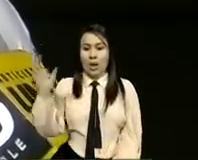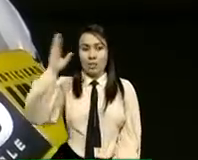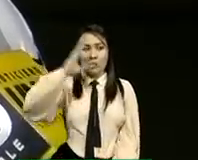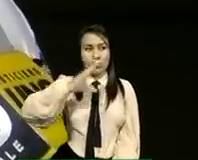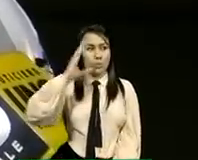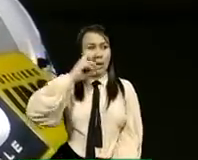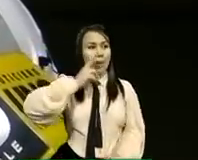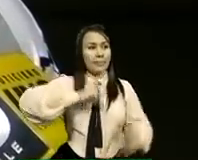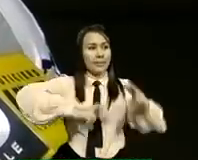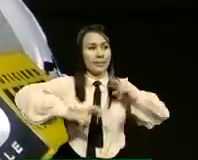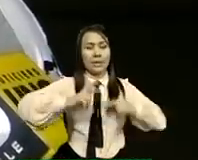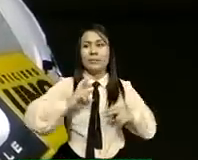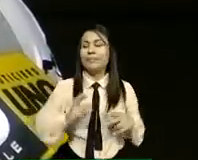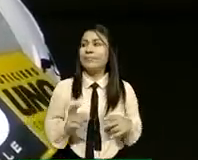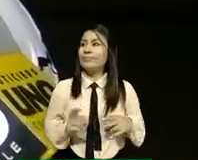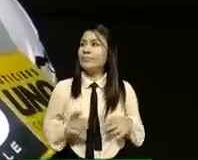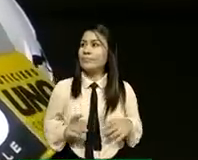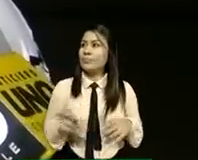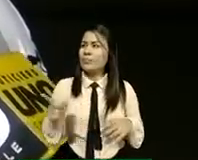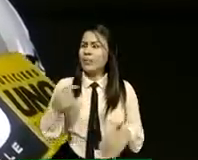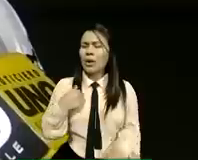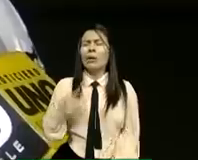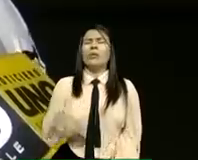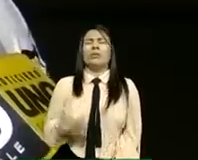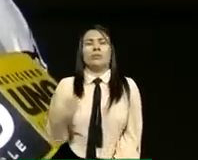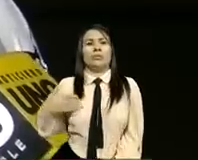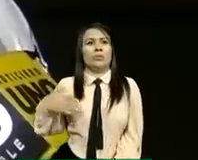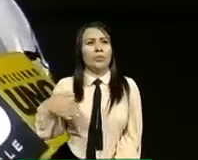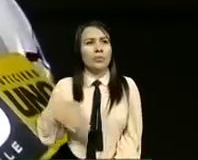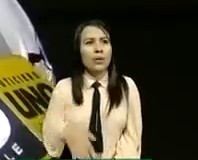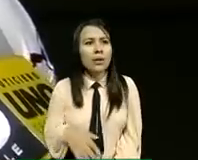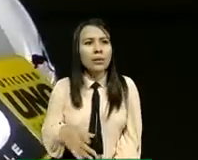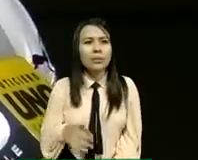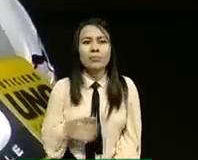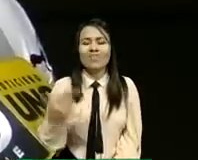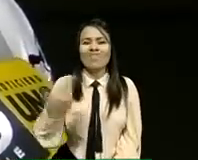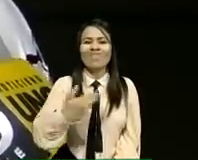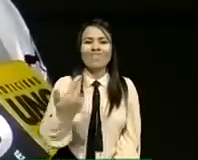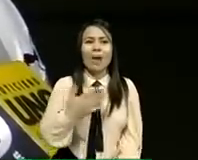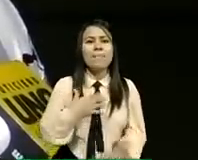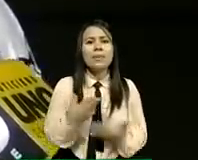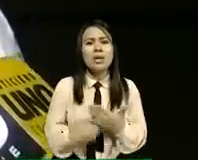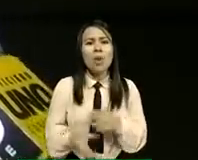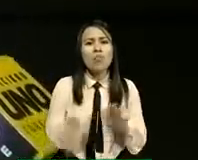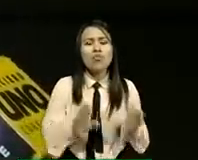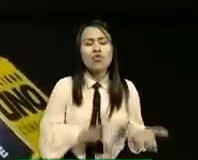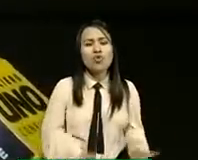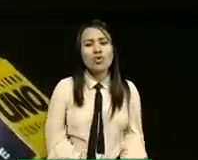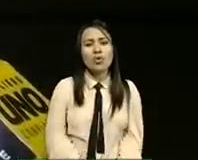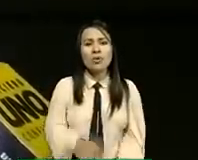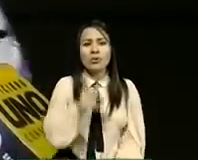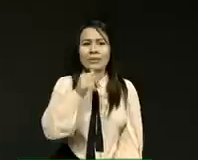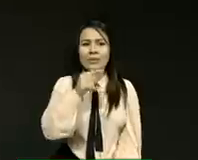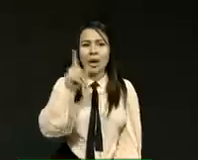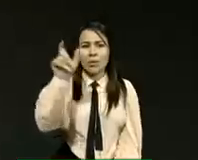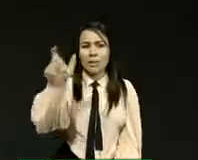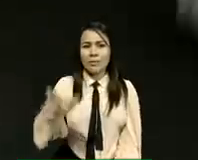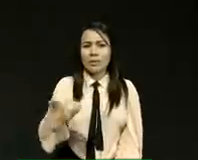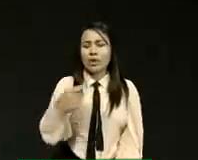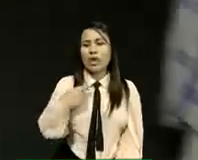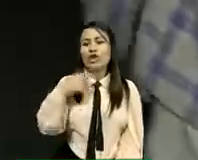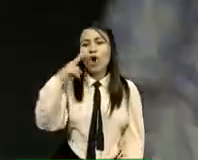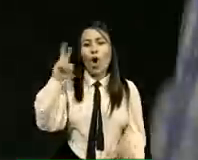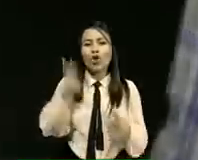Y yo los vi cuando ellos cruzaron y estaban él en la esquina y ellos cruzaron y lo dispararon a mí. Pero el que lo disparó fue Frentón. El arresto